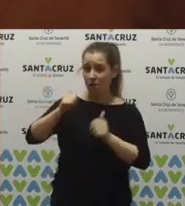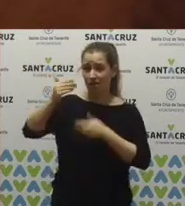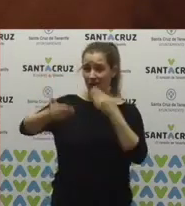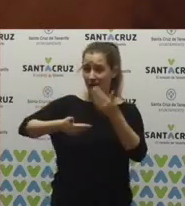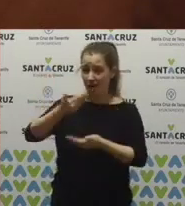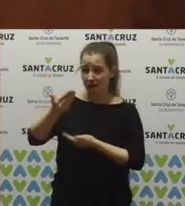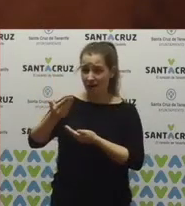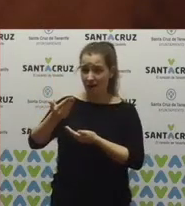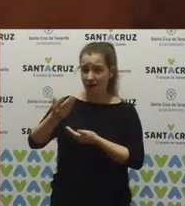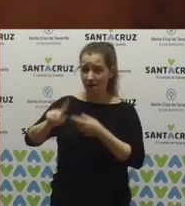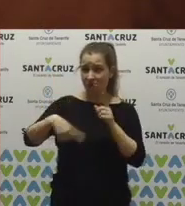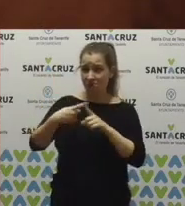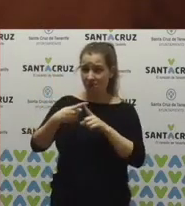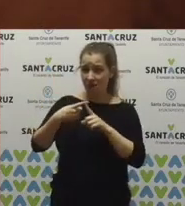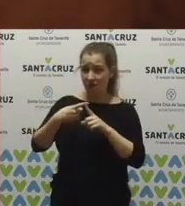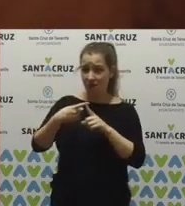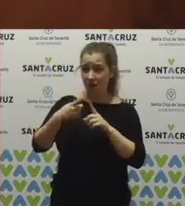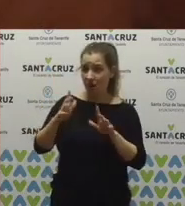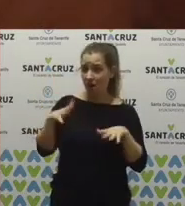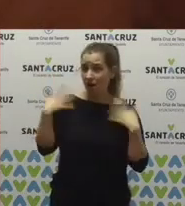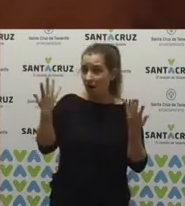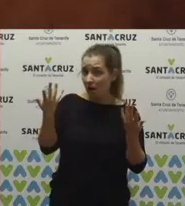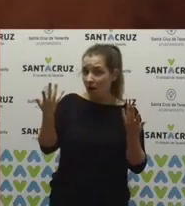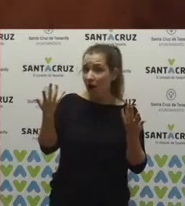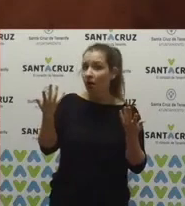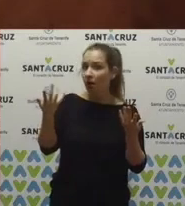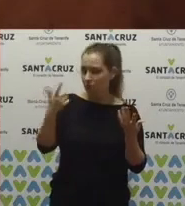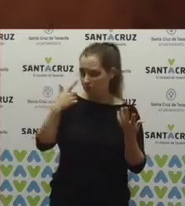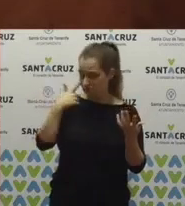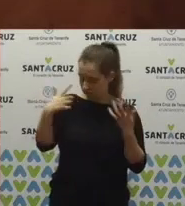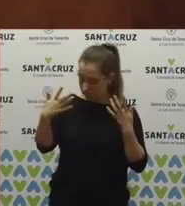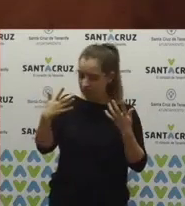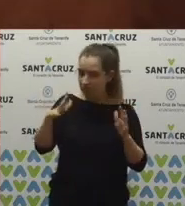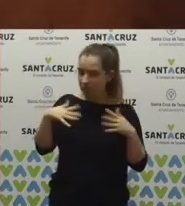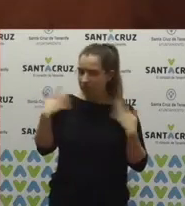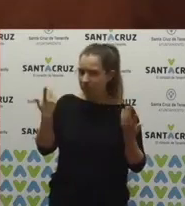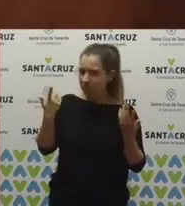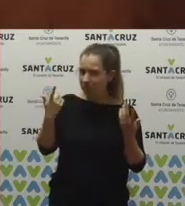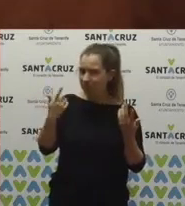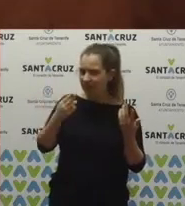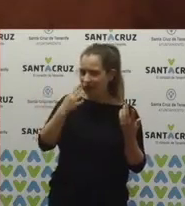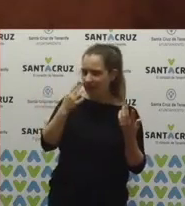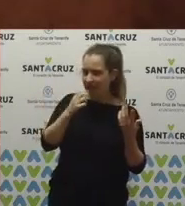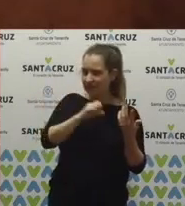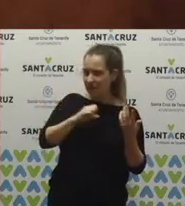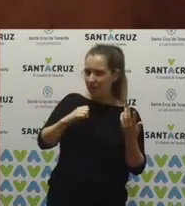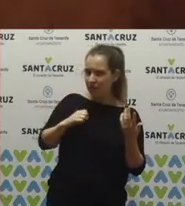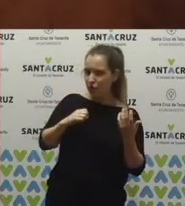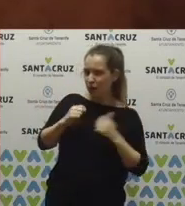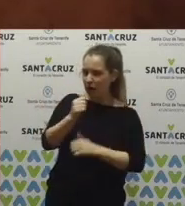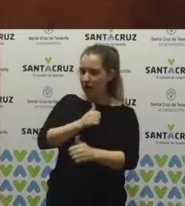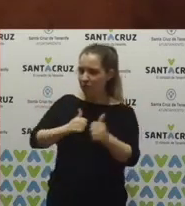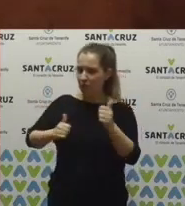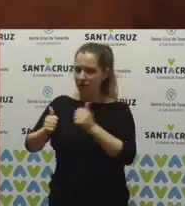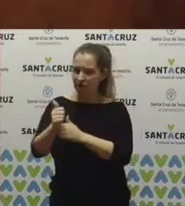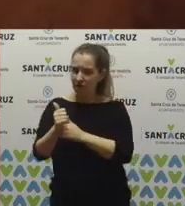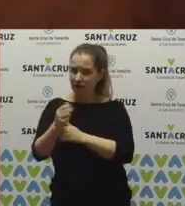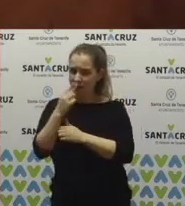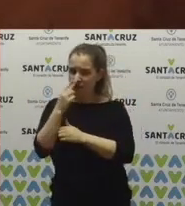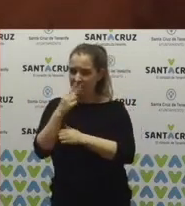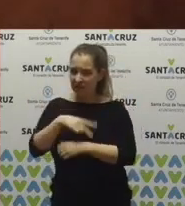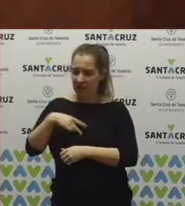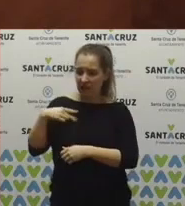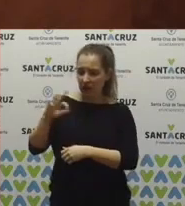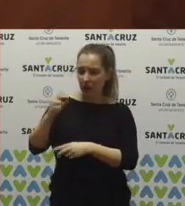y que les sorprende y pone en mayúsculas que se pongan los intereses personales por encima de los intereses generales de intereses